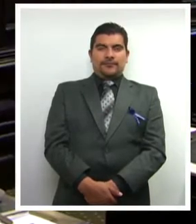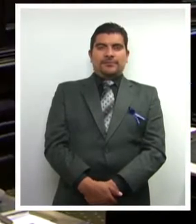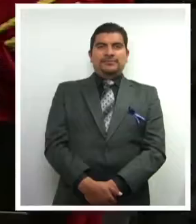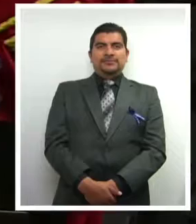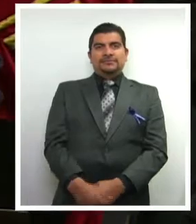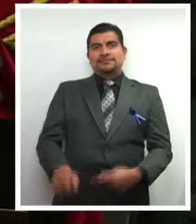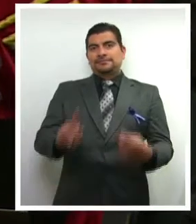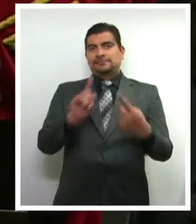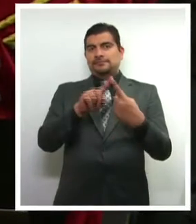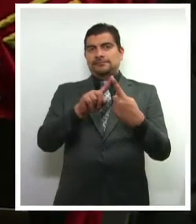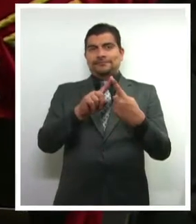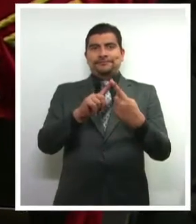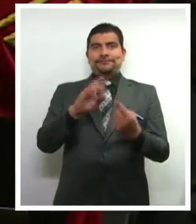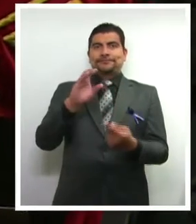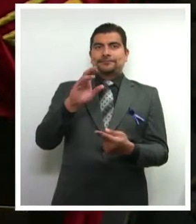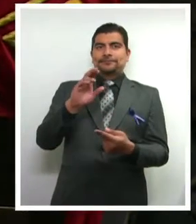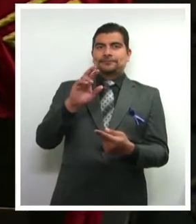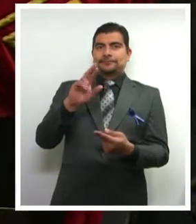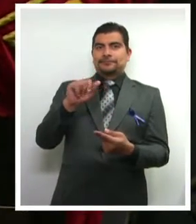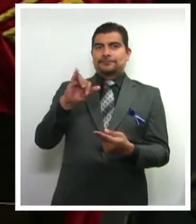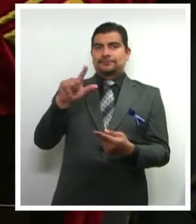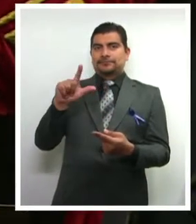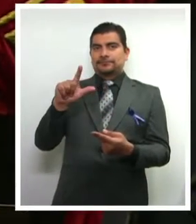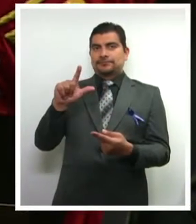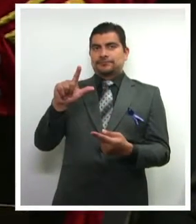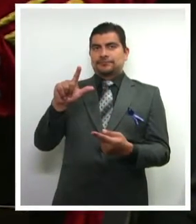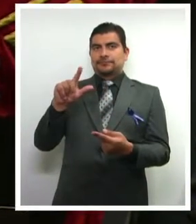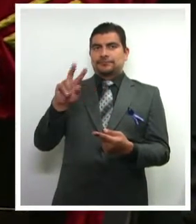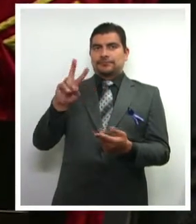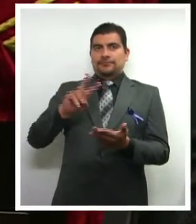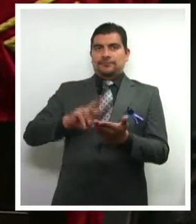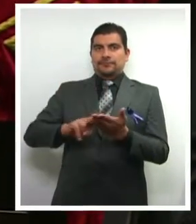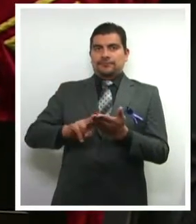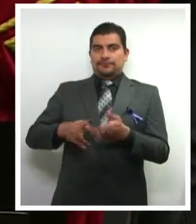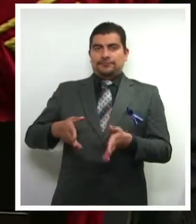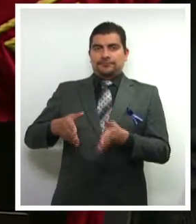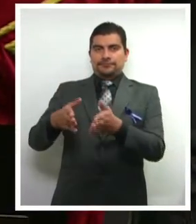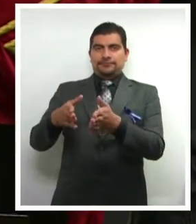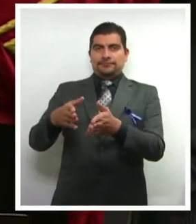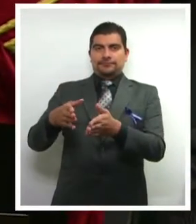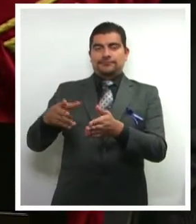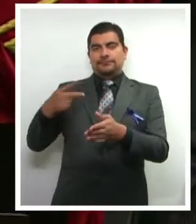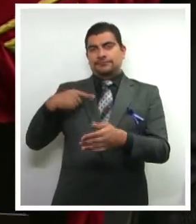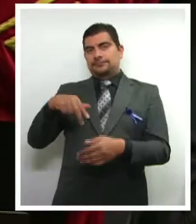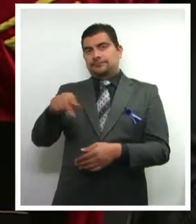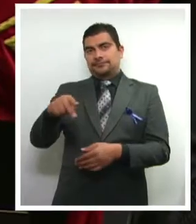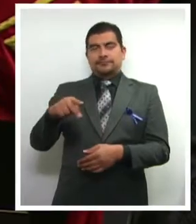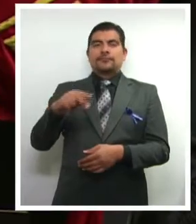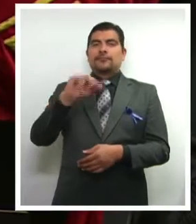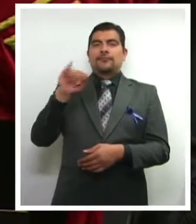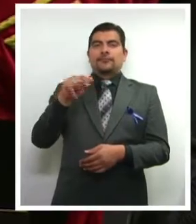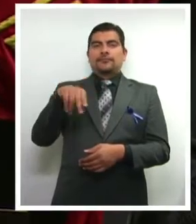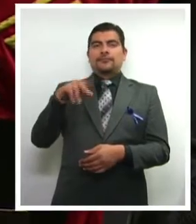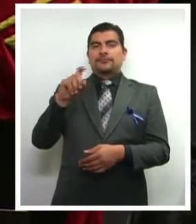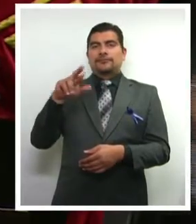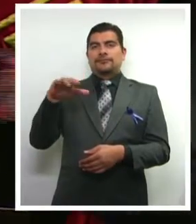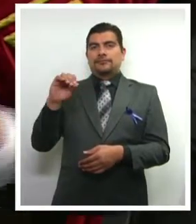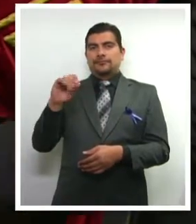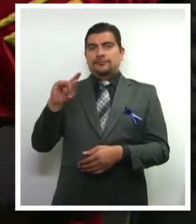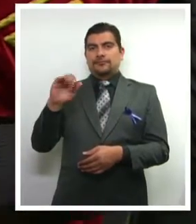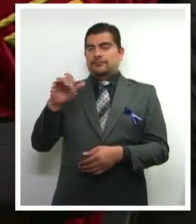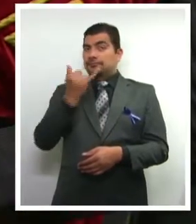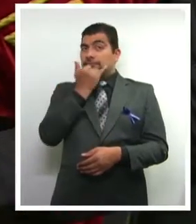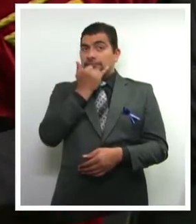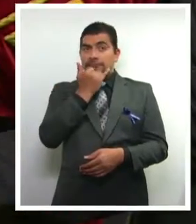Uno, carril verde y derecho del peatón, Juan Manuel del Río Contreras. 2.